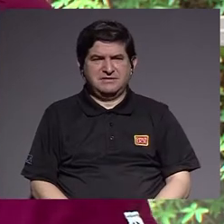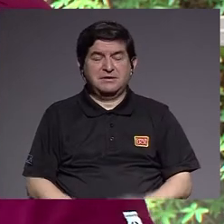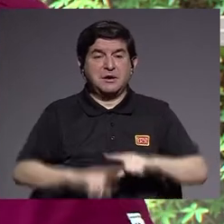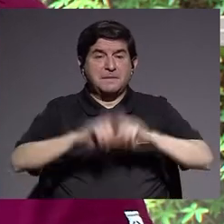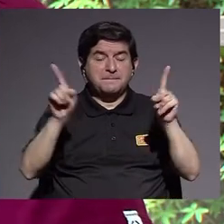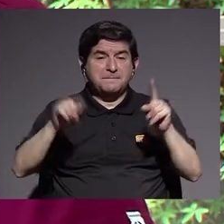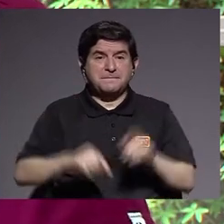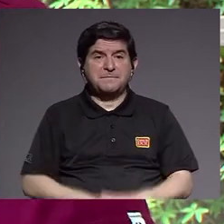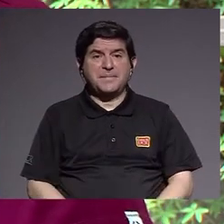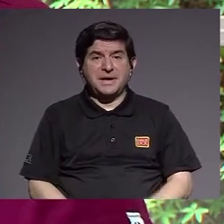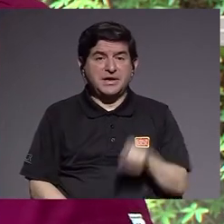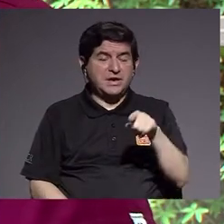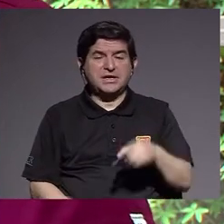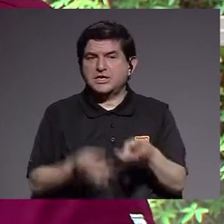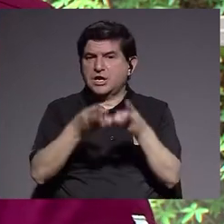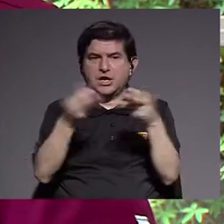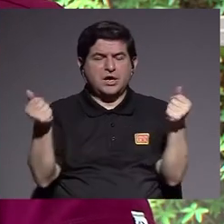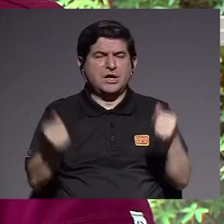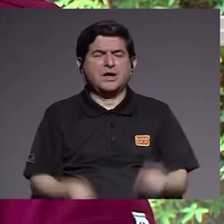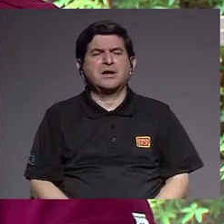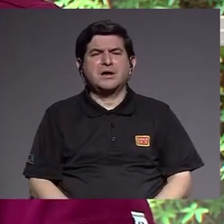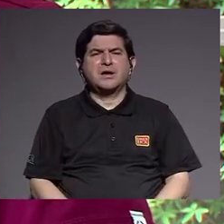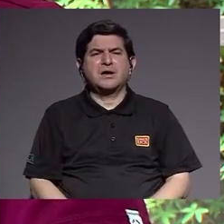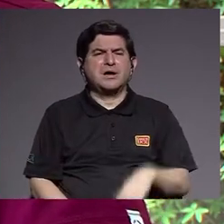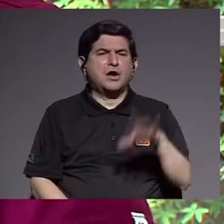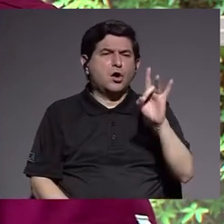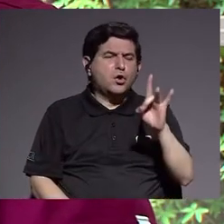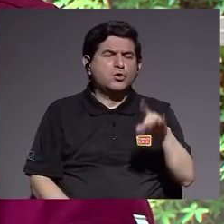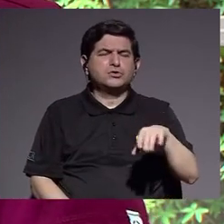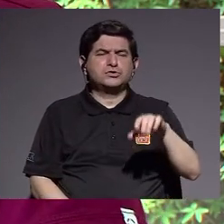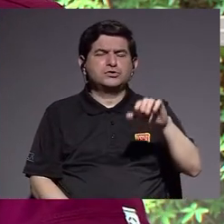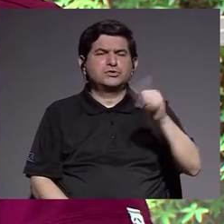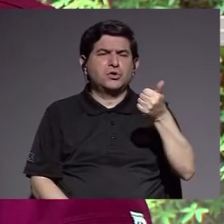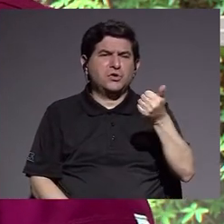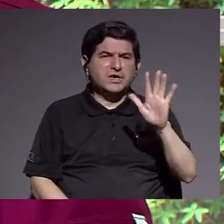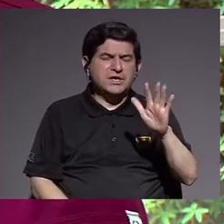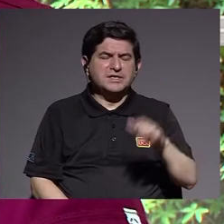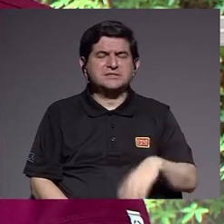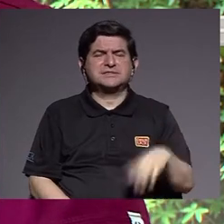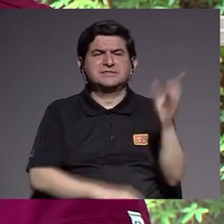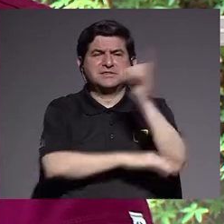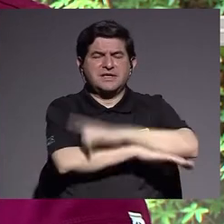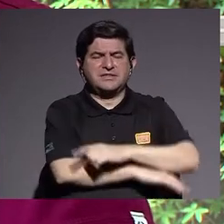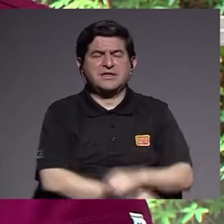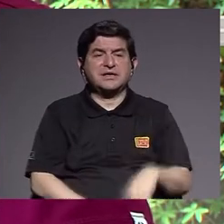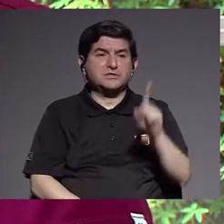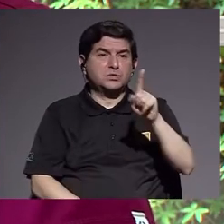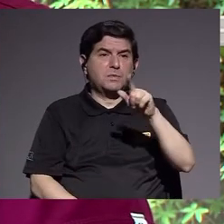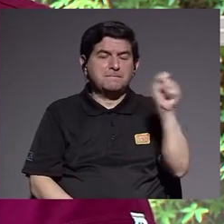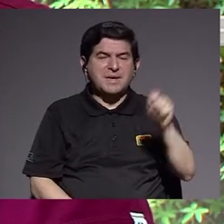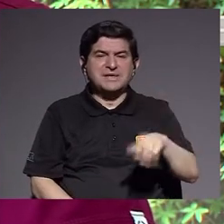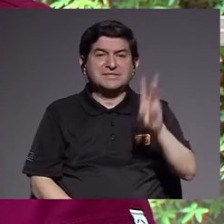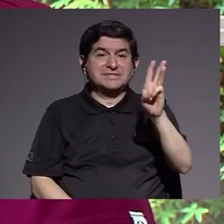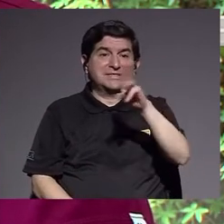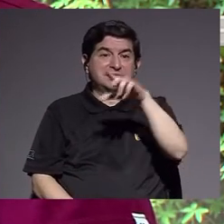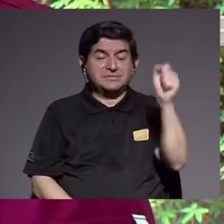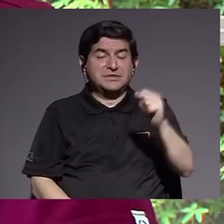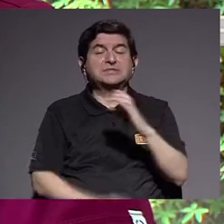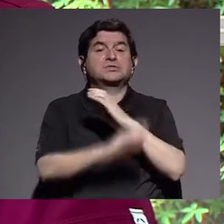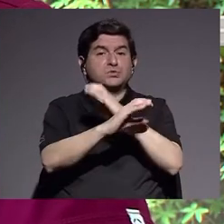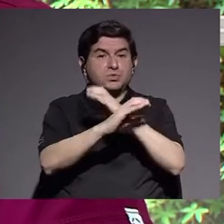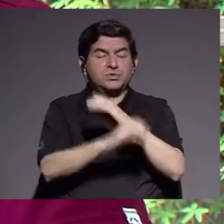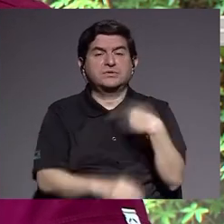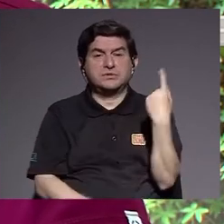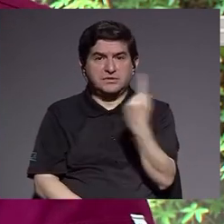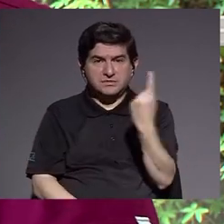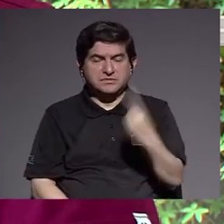una úlcera pero es una úlcera que no desaparece que lleva ocho días que lleva 15 días que lleva 22 días 1 2 3 6 meses en eso tenemos